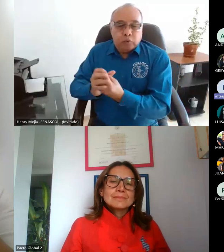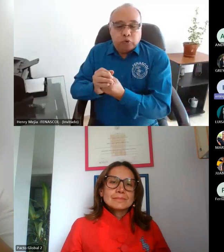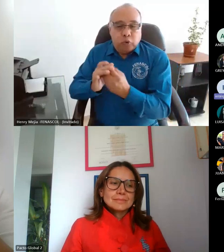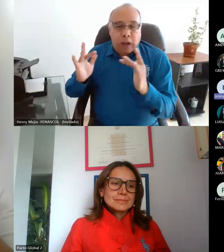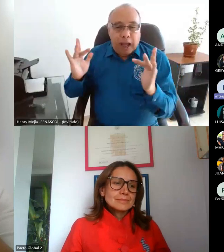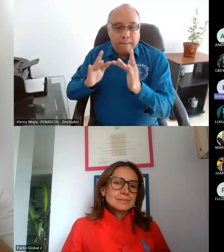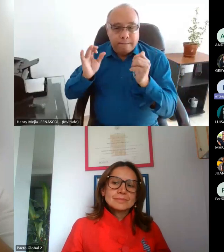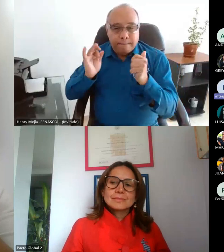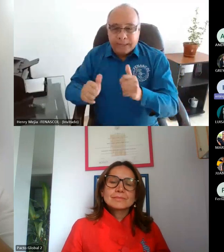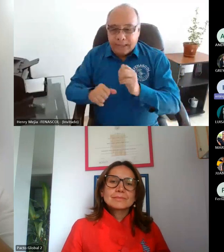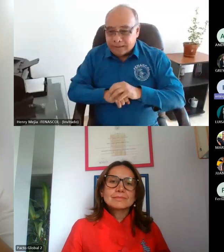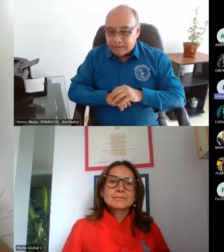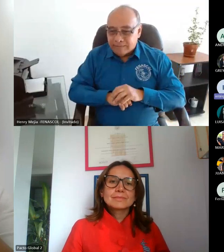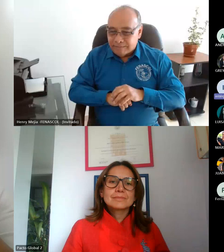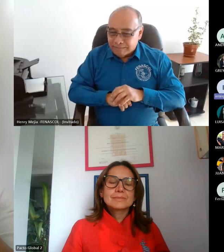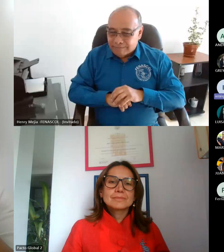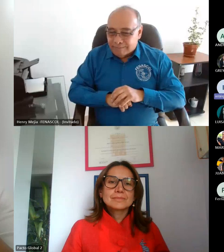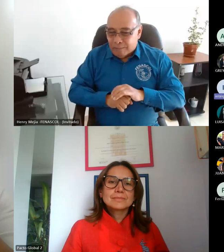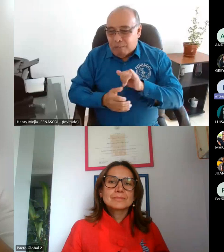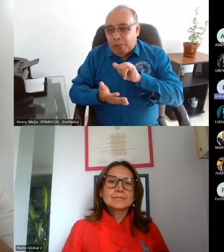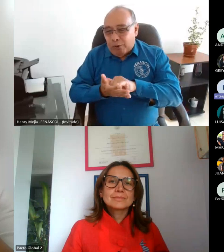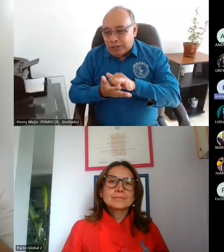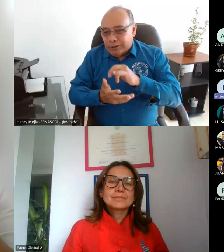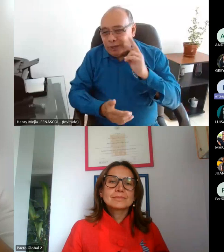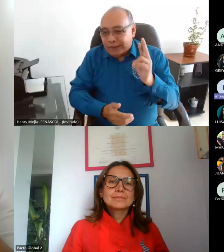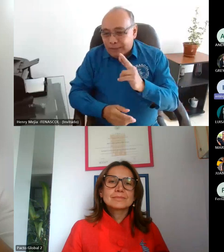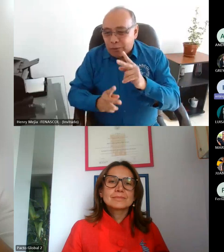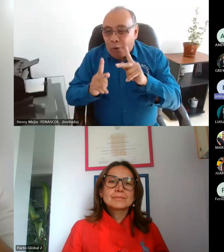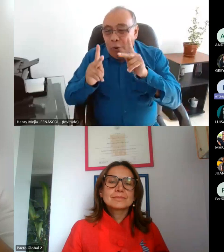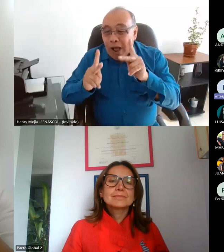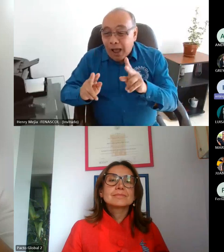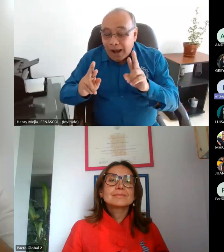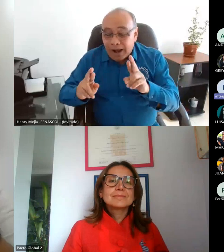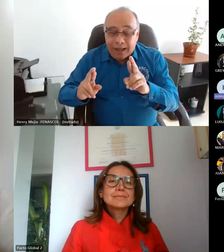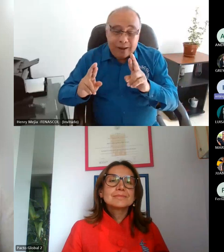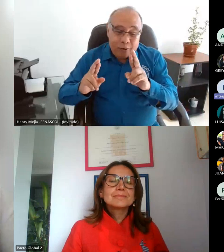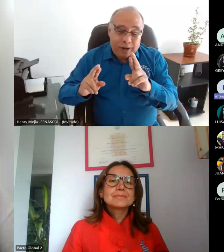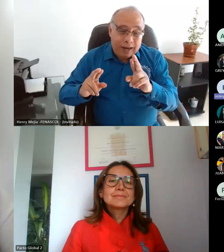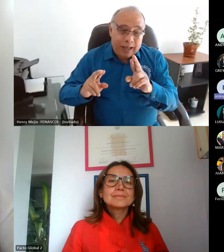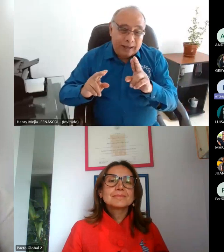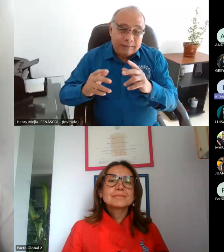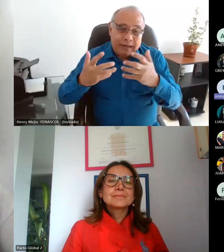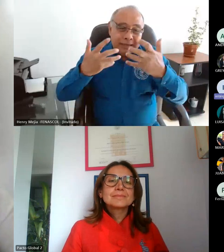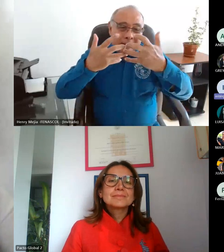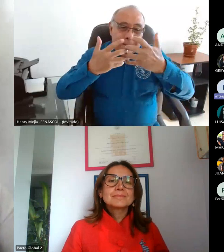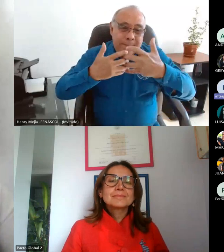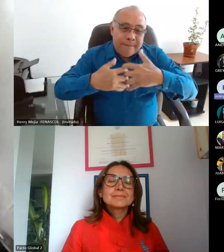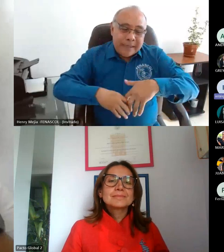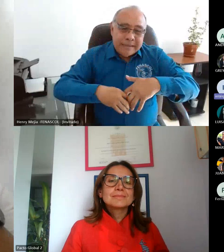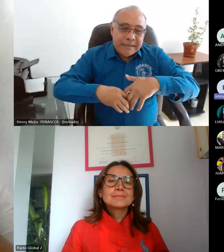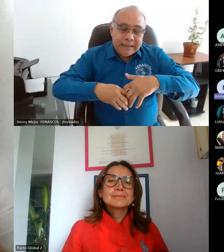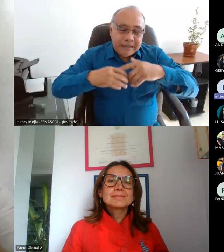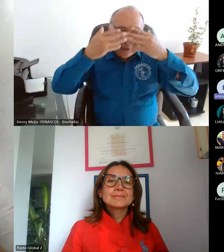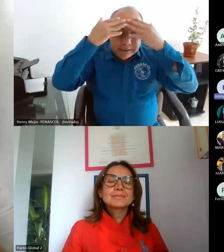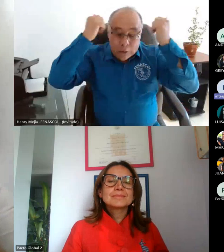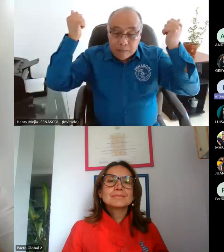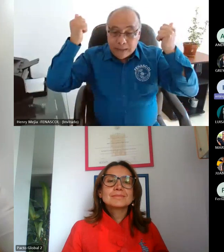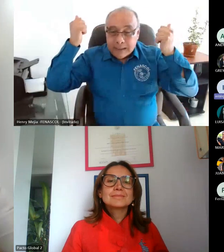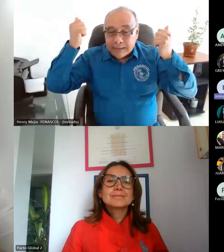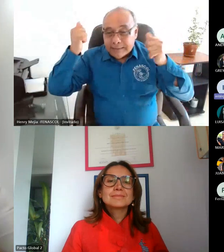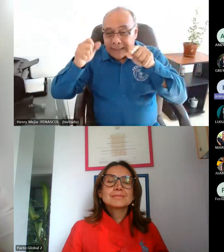proceso de selección la empresa debe hacer los ajustes razonables para garantizar una inclusión laboral adecuada Sí